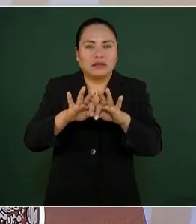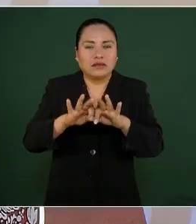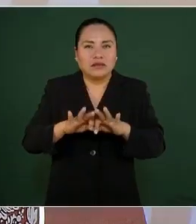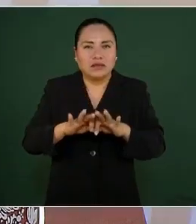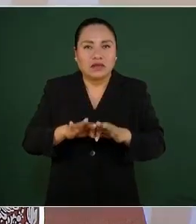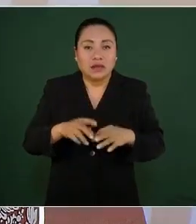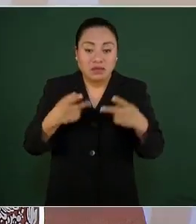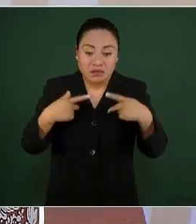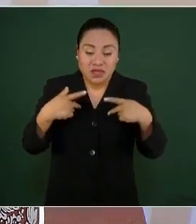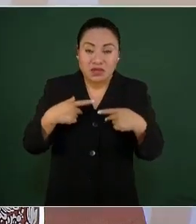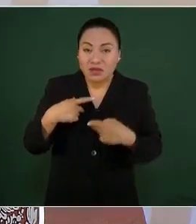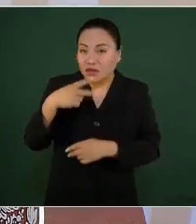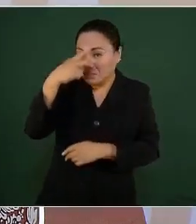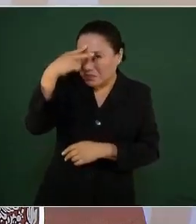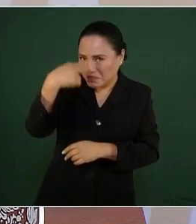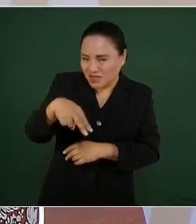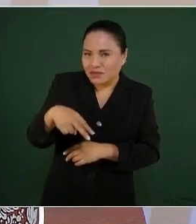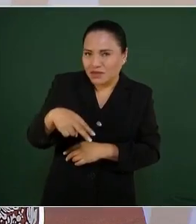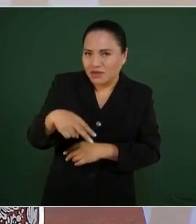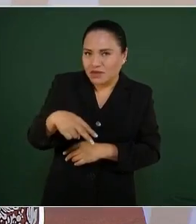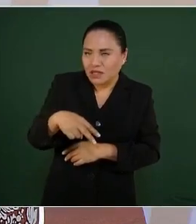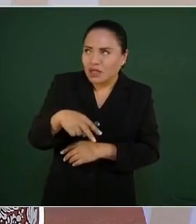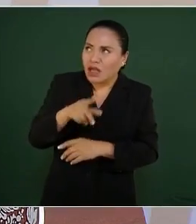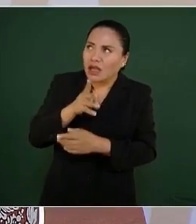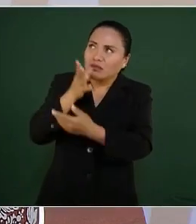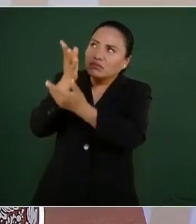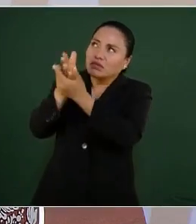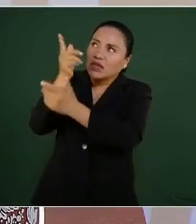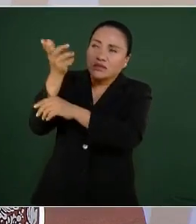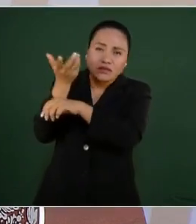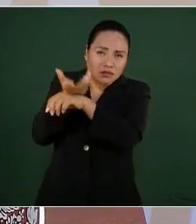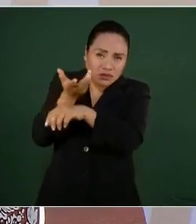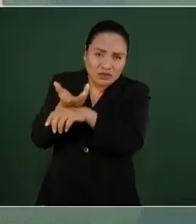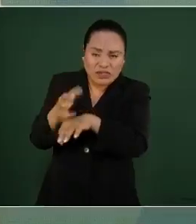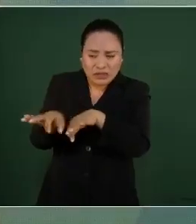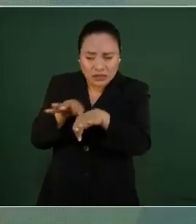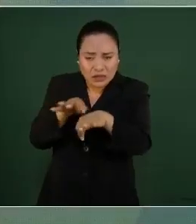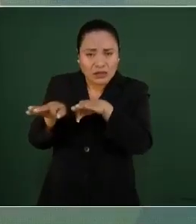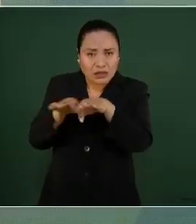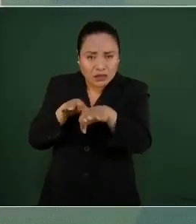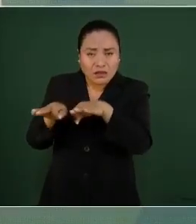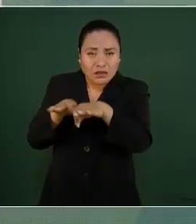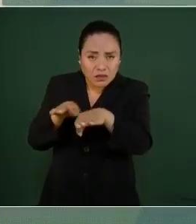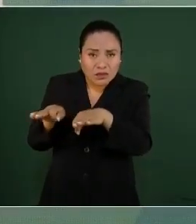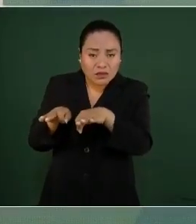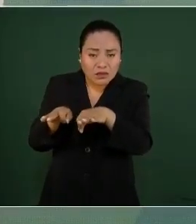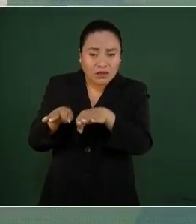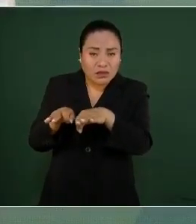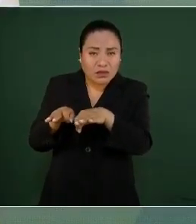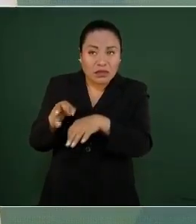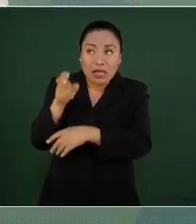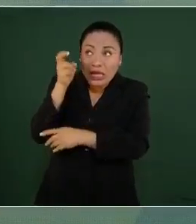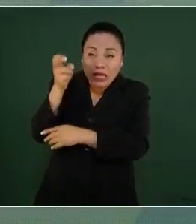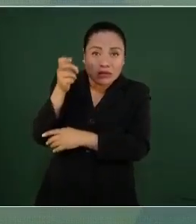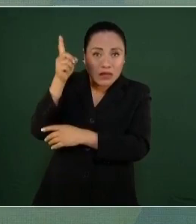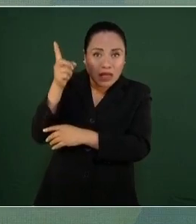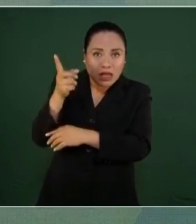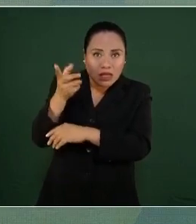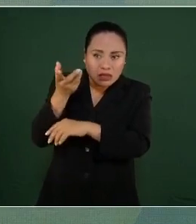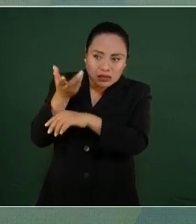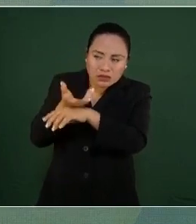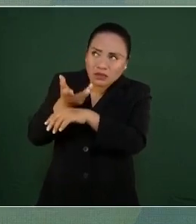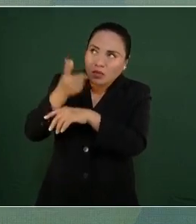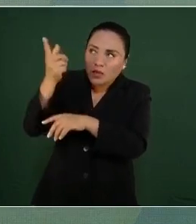que los mexicanos que trabajan en Estados Unidos contribuyen al desarrollo de esa